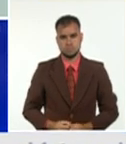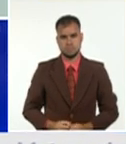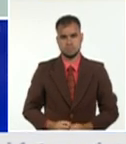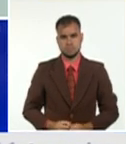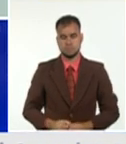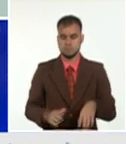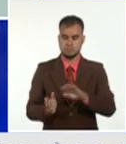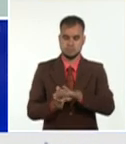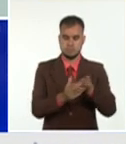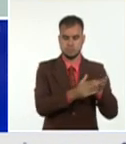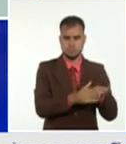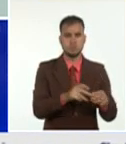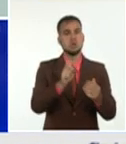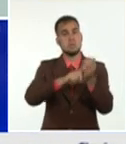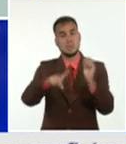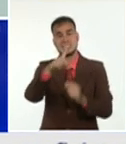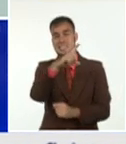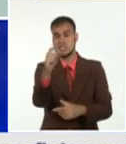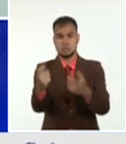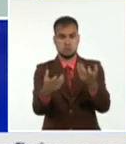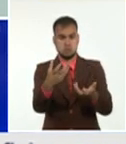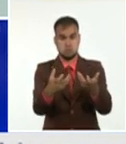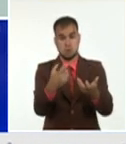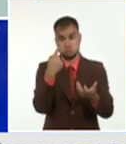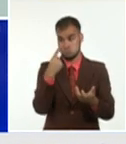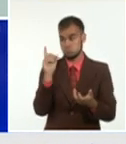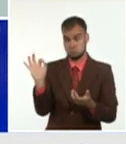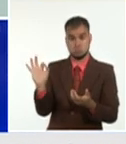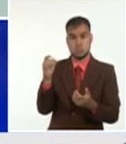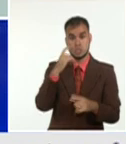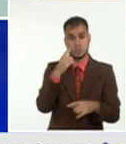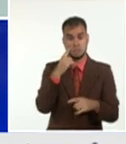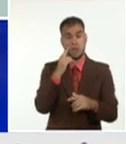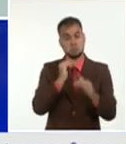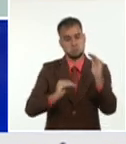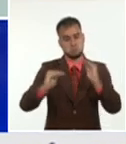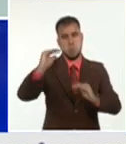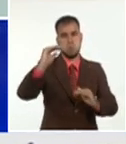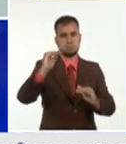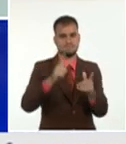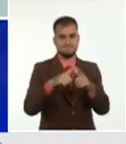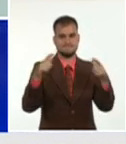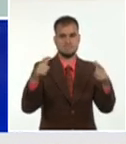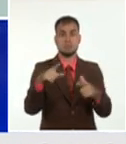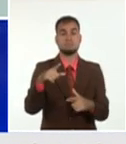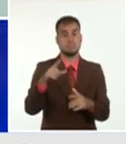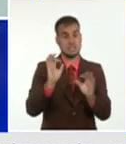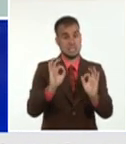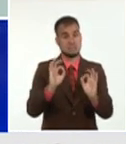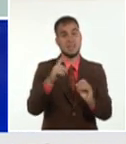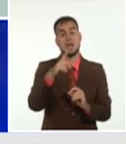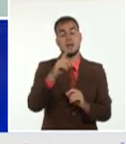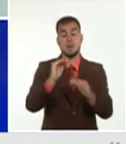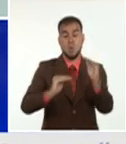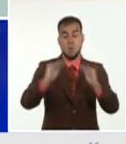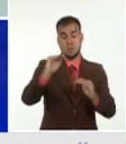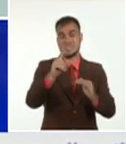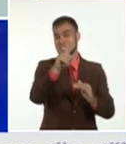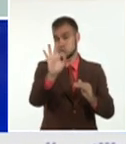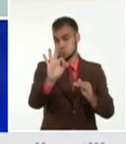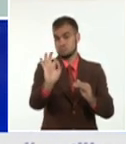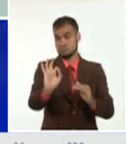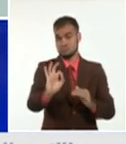Cienfuegos, como habíamos visto ahorita en el mapa, incrementa el número de casos, 18 más, 66 en